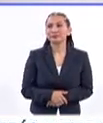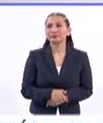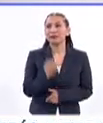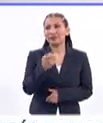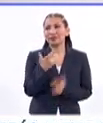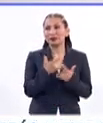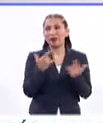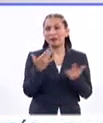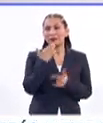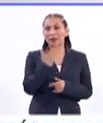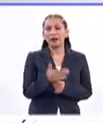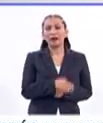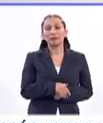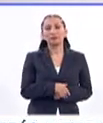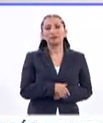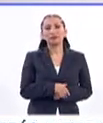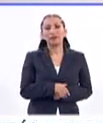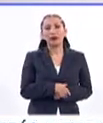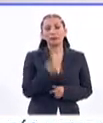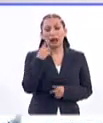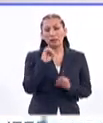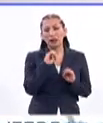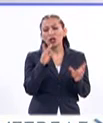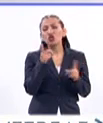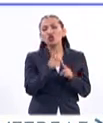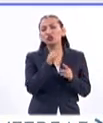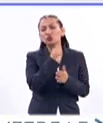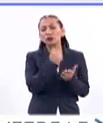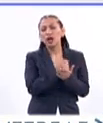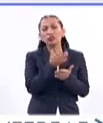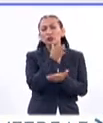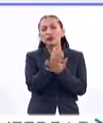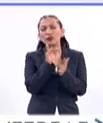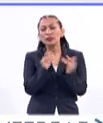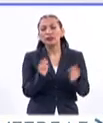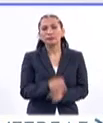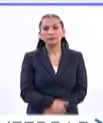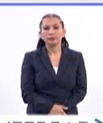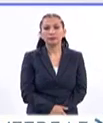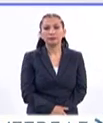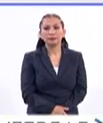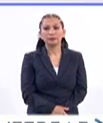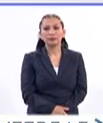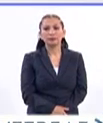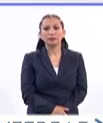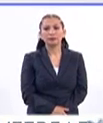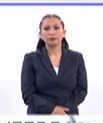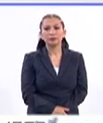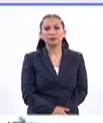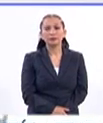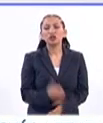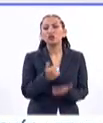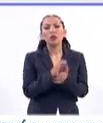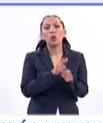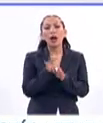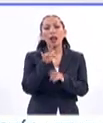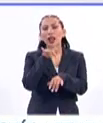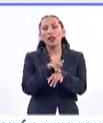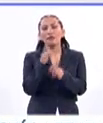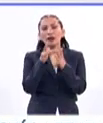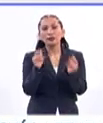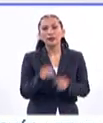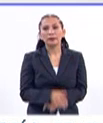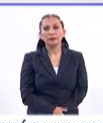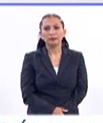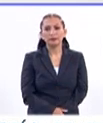con esta narrativa muy buena, para esclarecer más, ¿a qué ciudad te fuiste de Francia? ¿Mande? ¿A qué ciudad te fuiste de